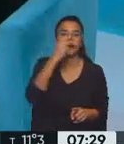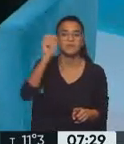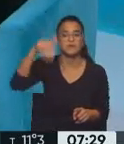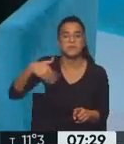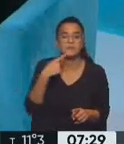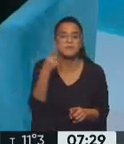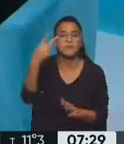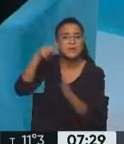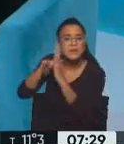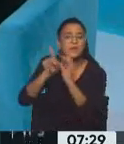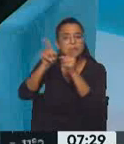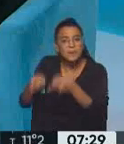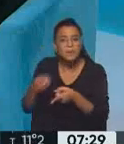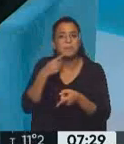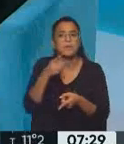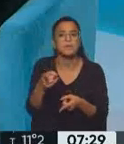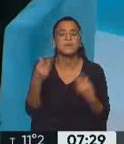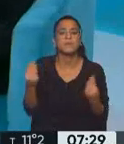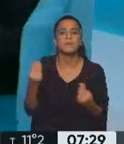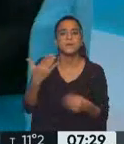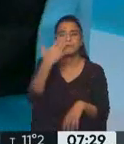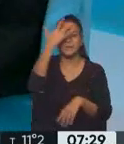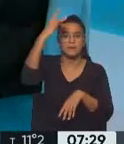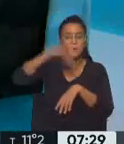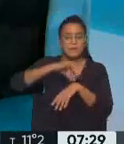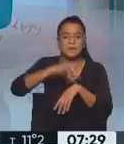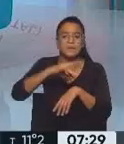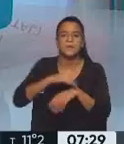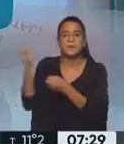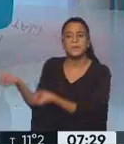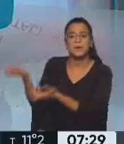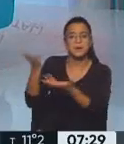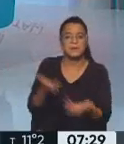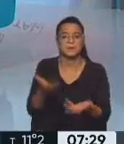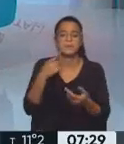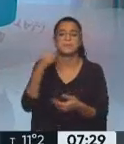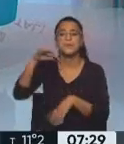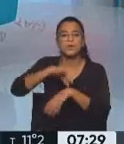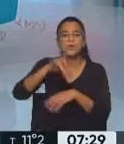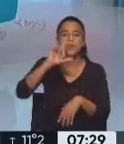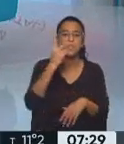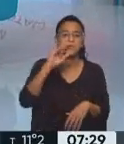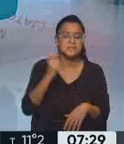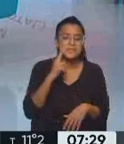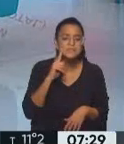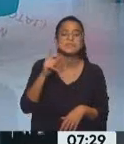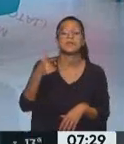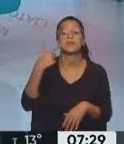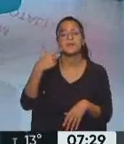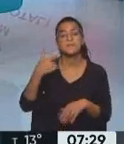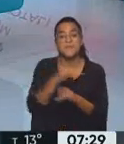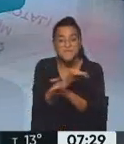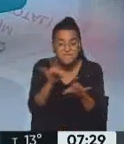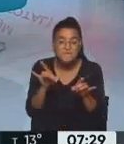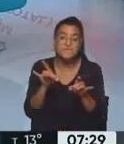justamente por la misma patología de una enfermedad le damos la bienvenida a la edad ósea doctorales infectóloga gracias por